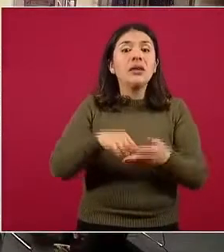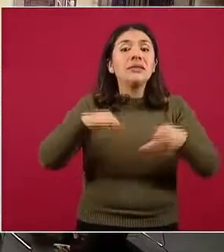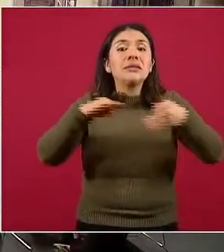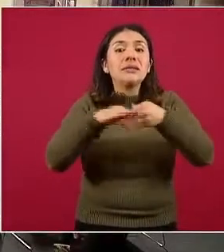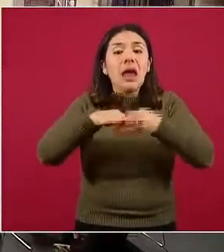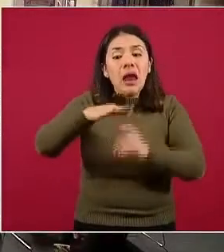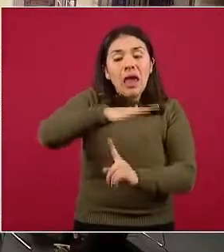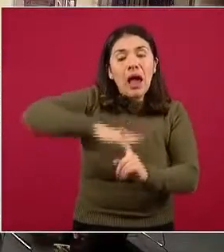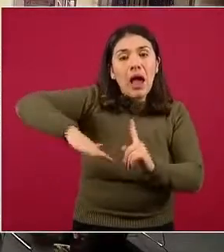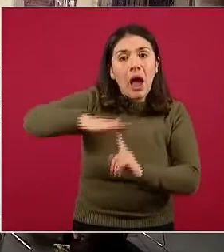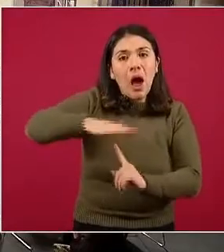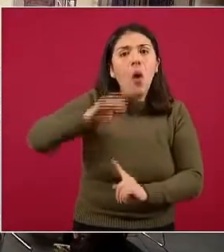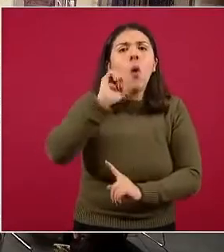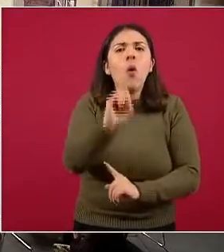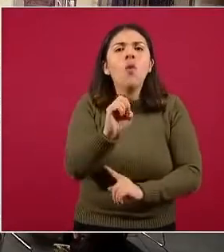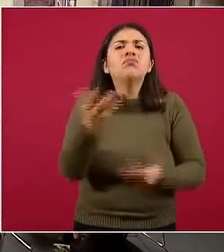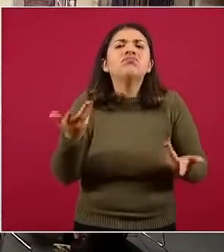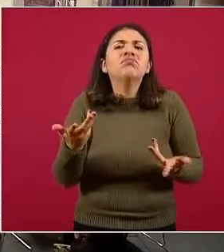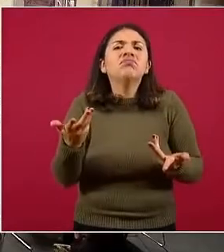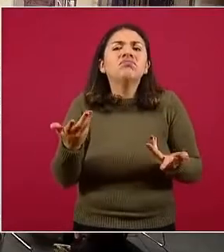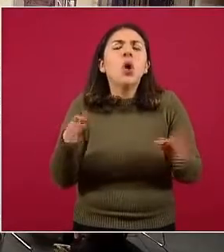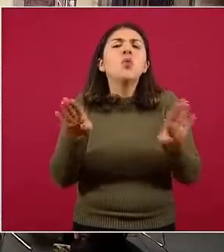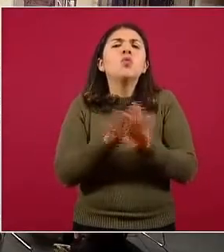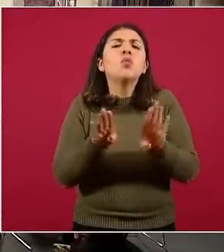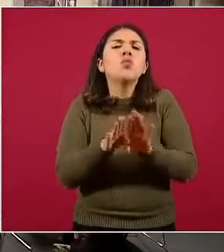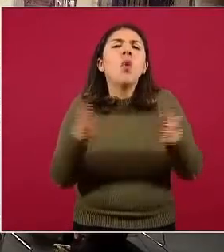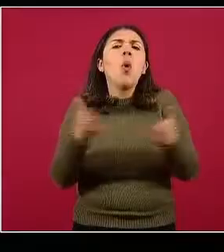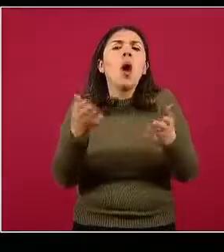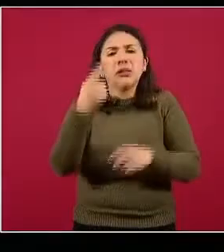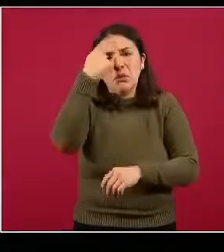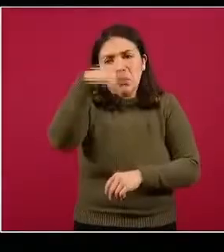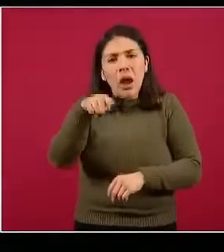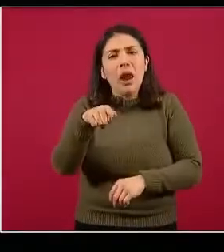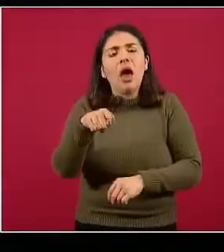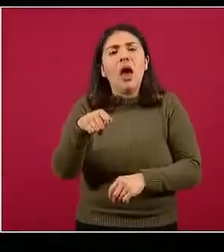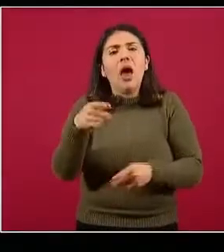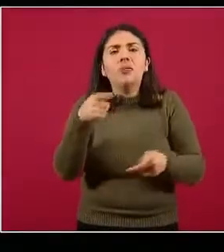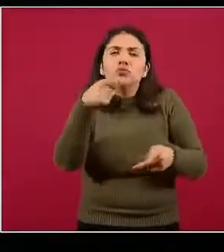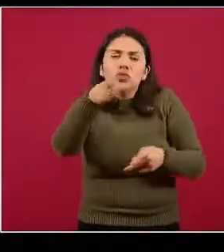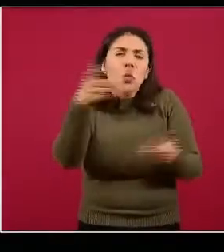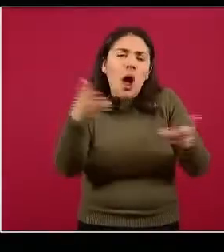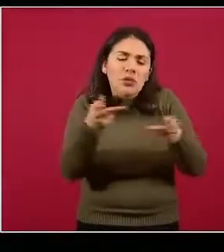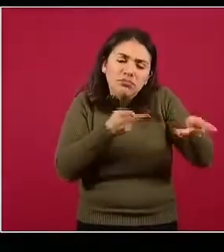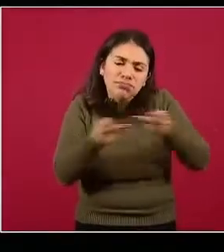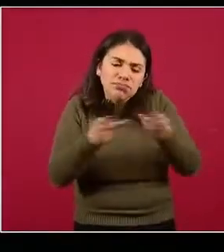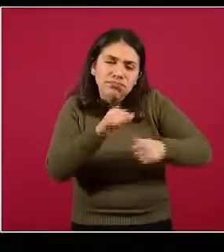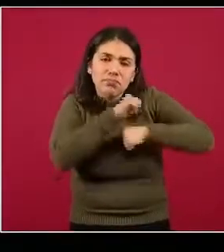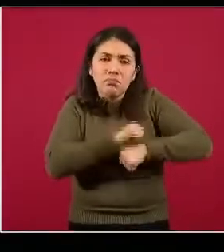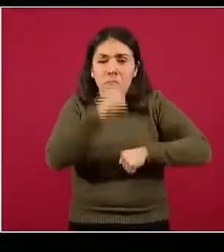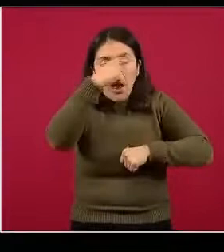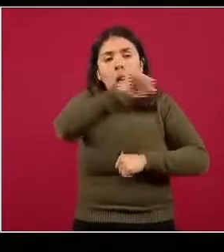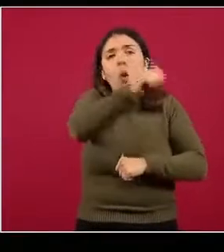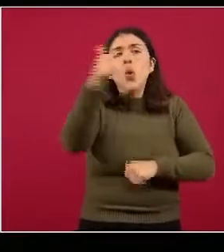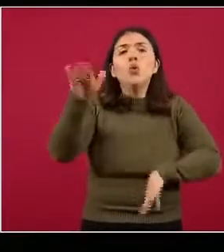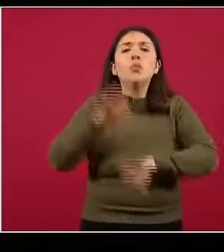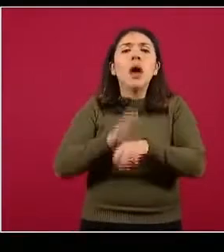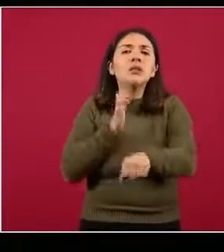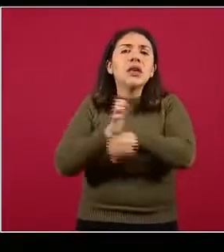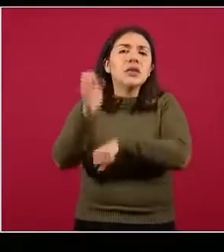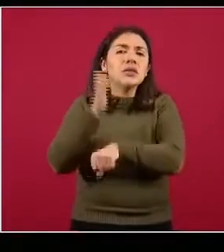cercanas, o cómo va a ser en este caso la invitación a la logística para los otros estados.